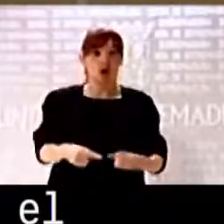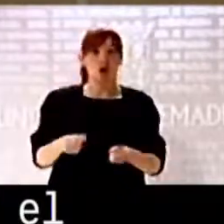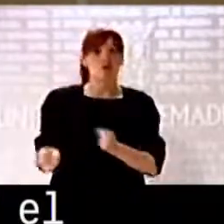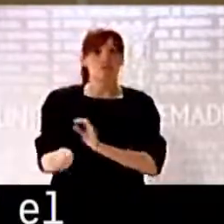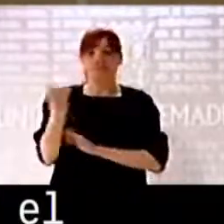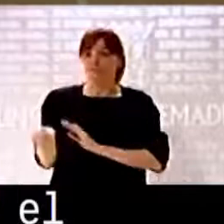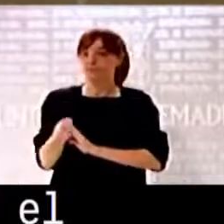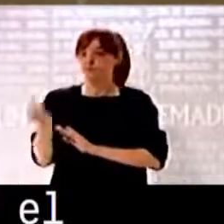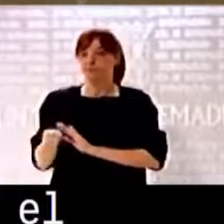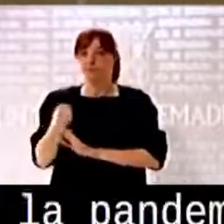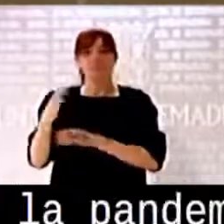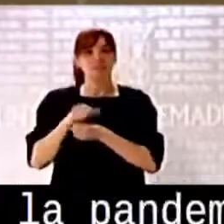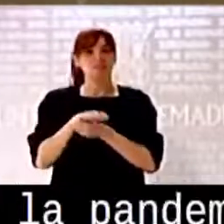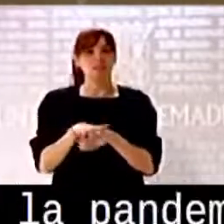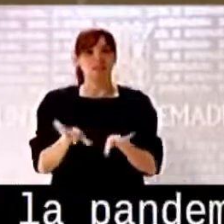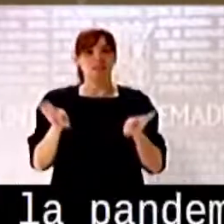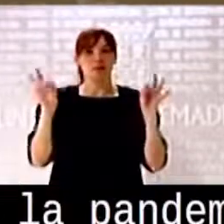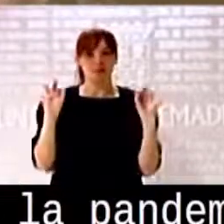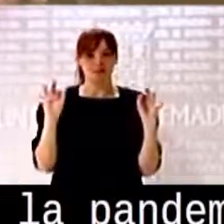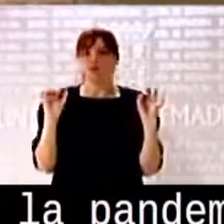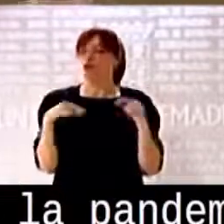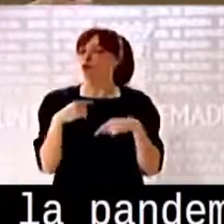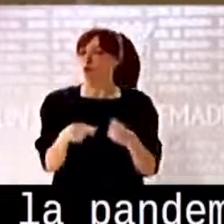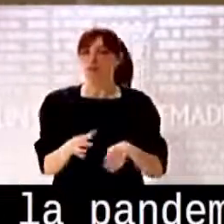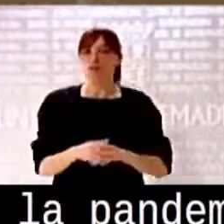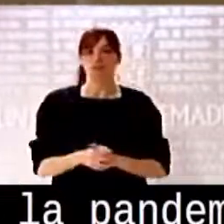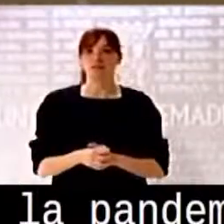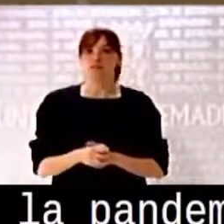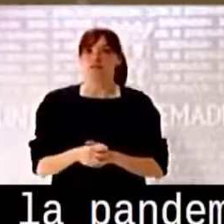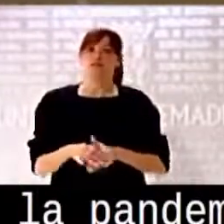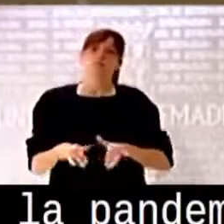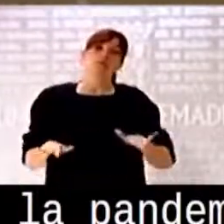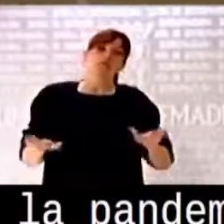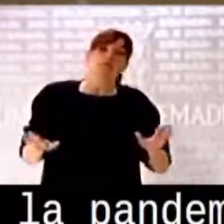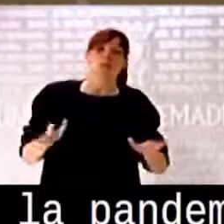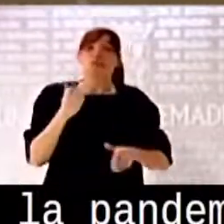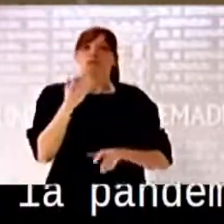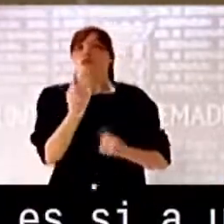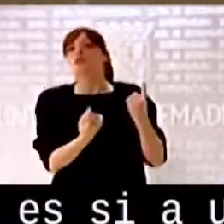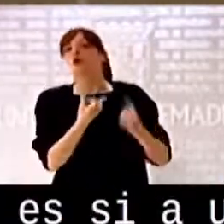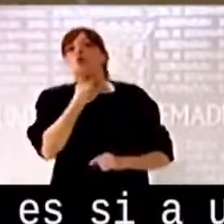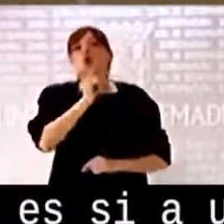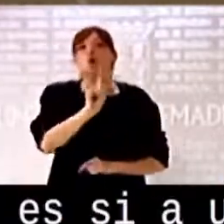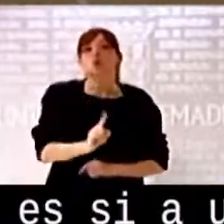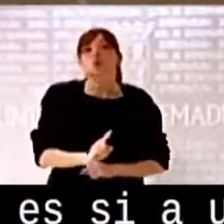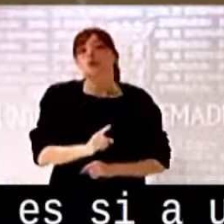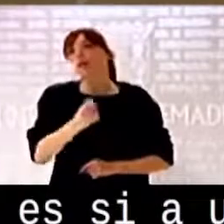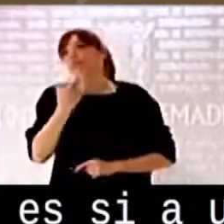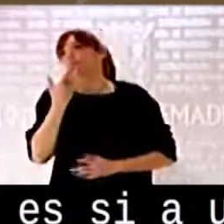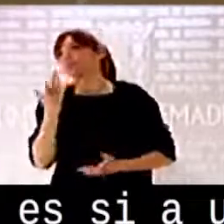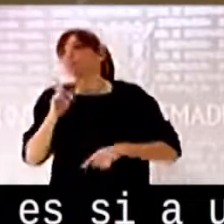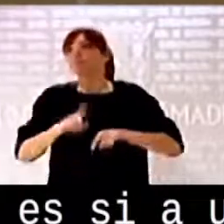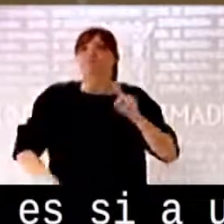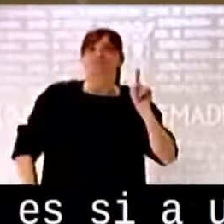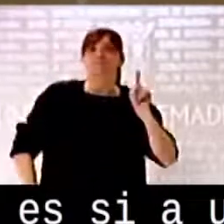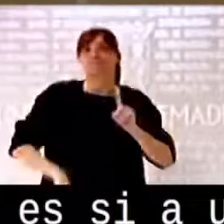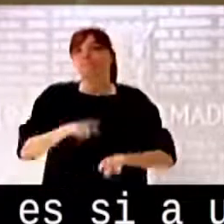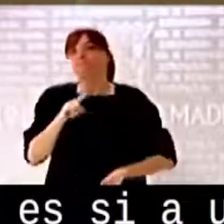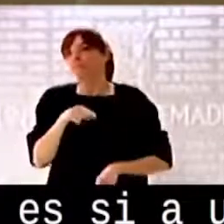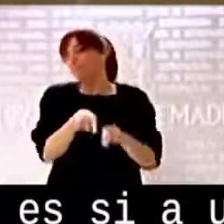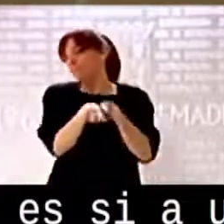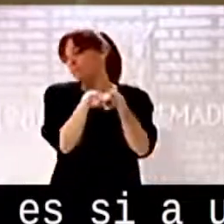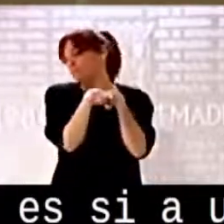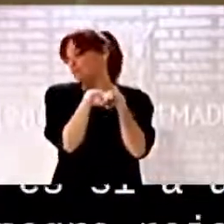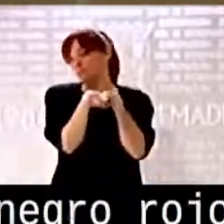la pandemia todos los días. Otra cosa, como digo, es si a uno les gusta que sean de color blanco,